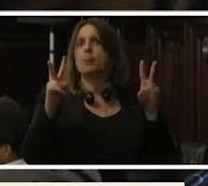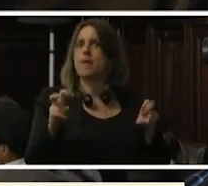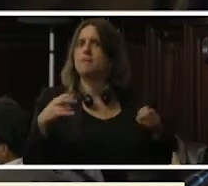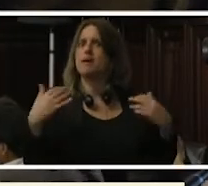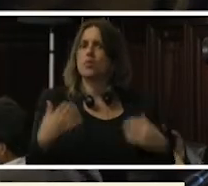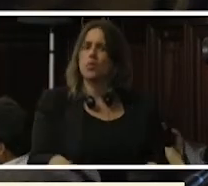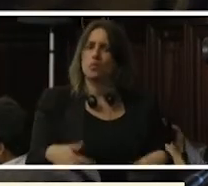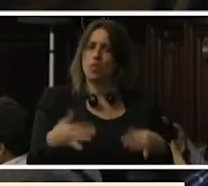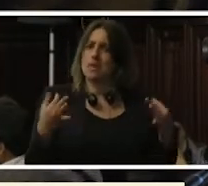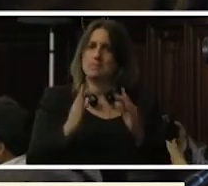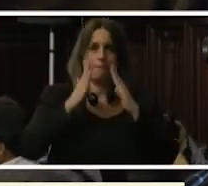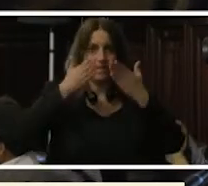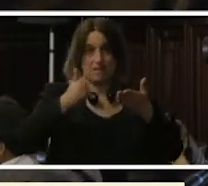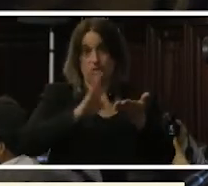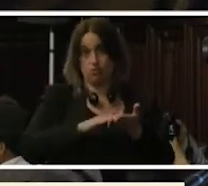tan específico,